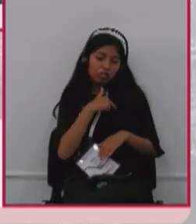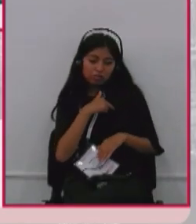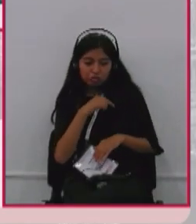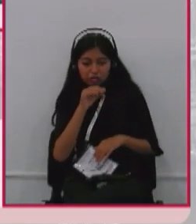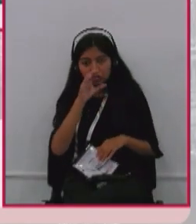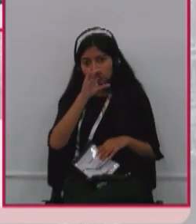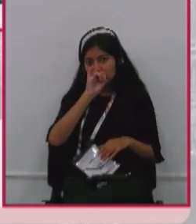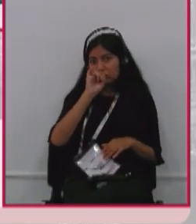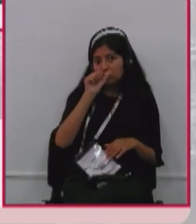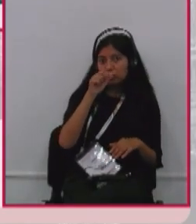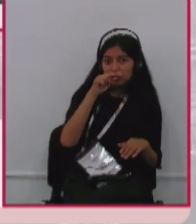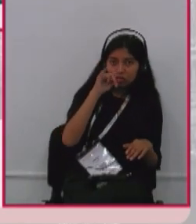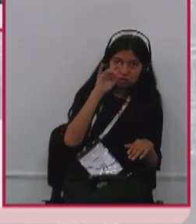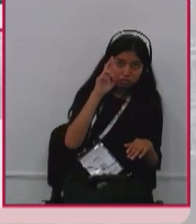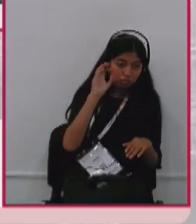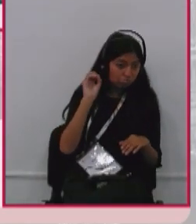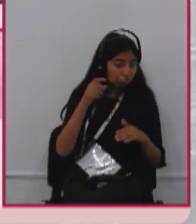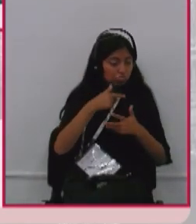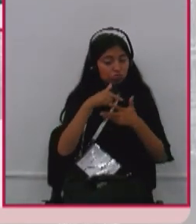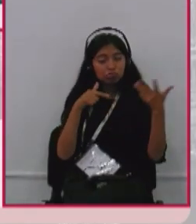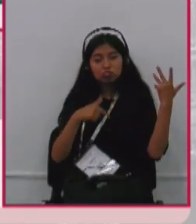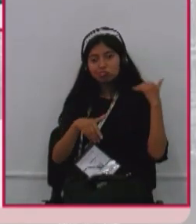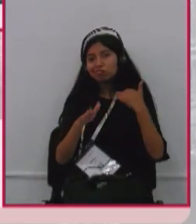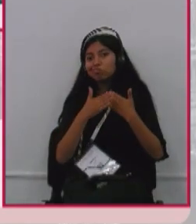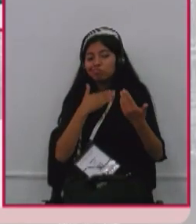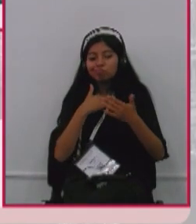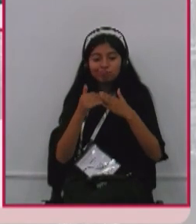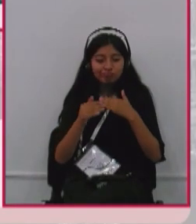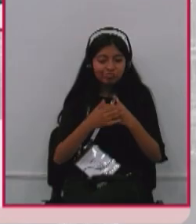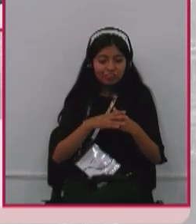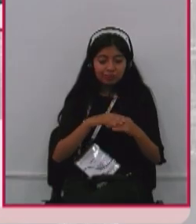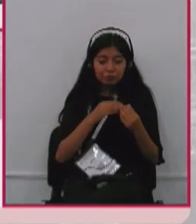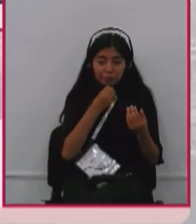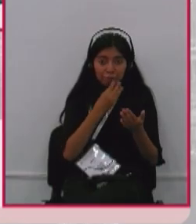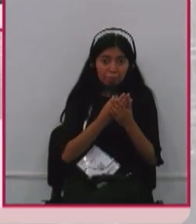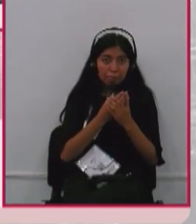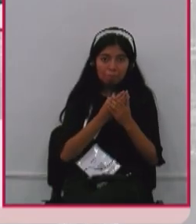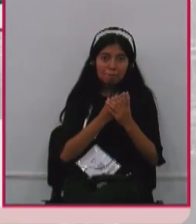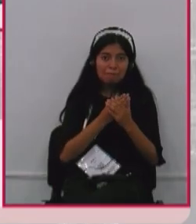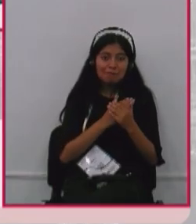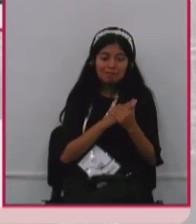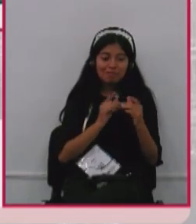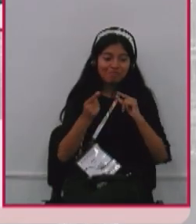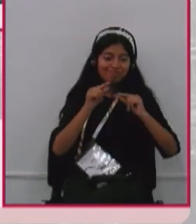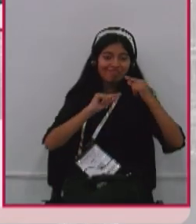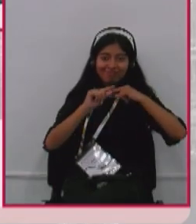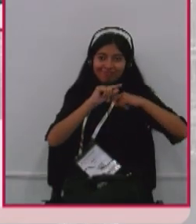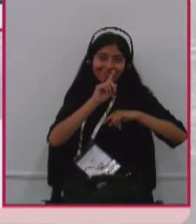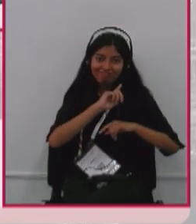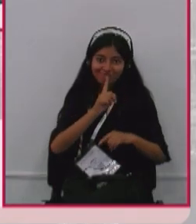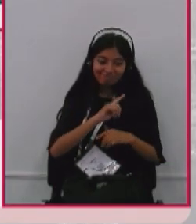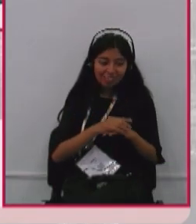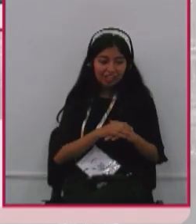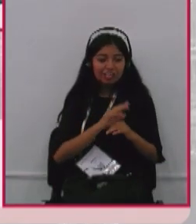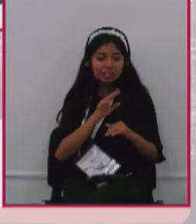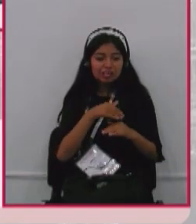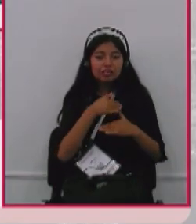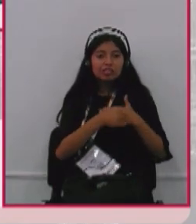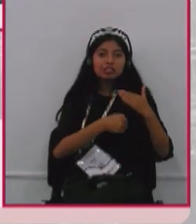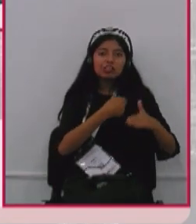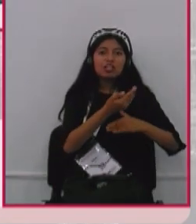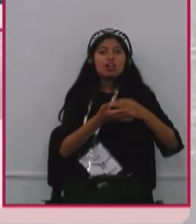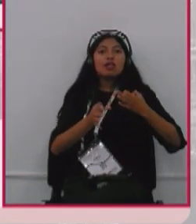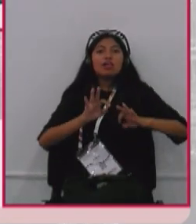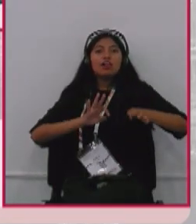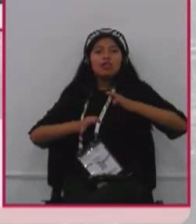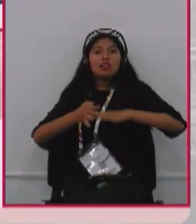cianuro, ¿no? Que hagamos lo que hagamos, químicamente ya no es posible, porque hay un proceso físico. Entonces nos dimos